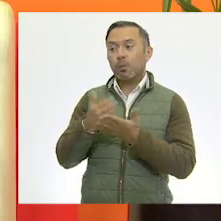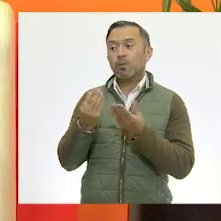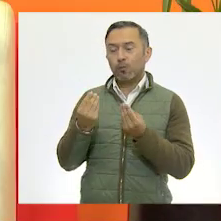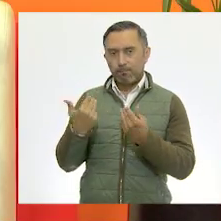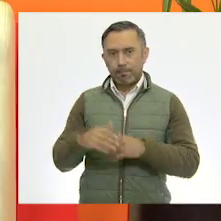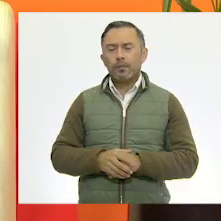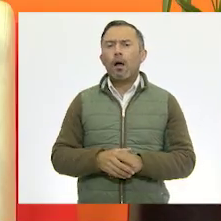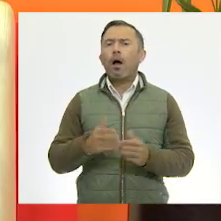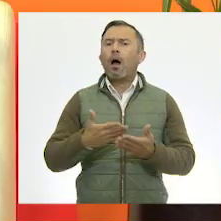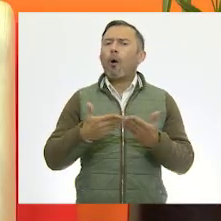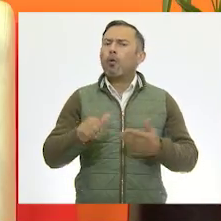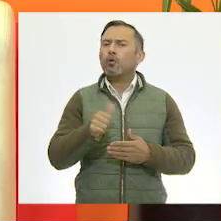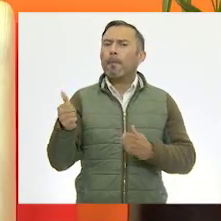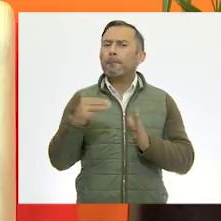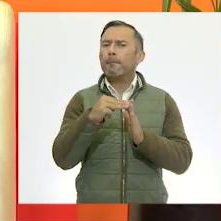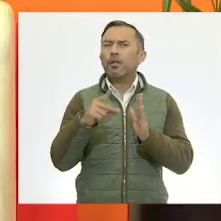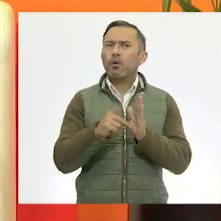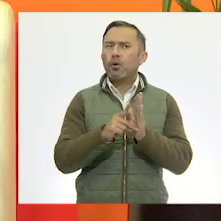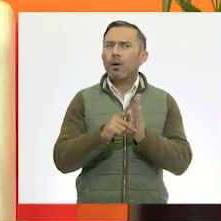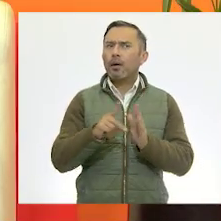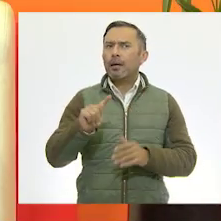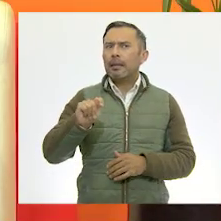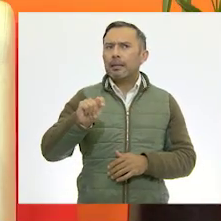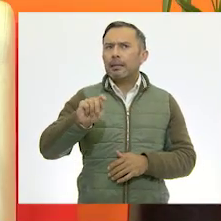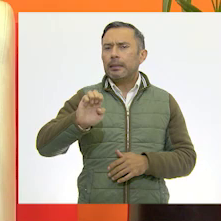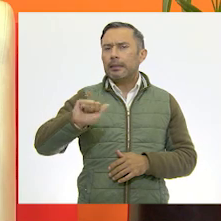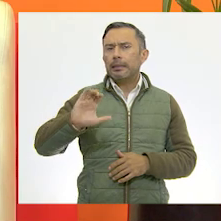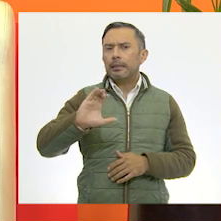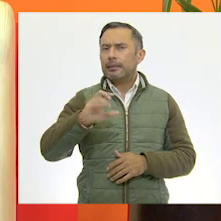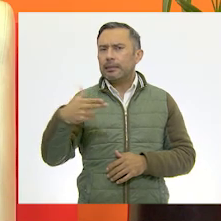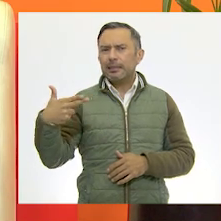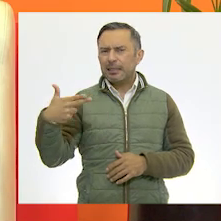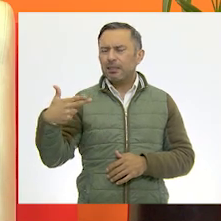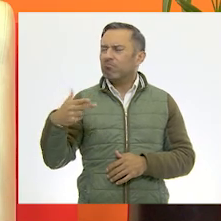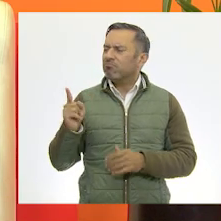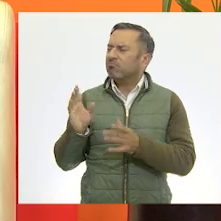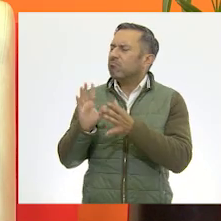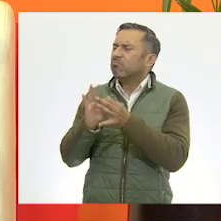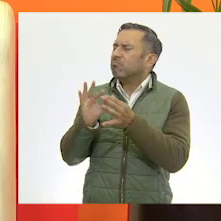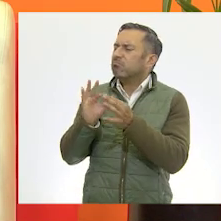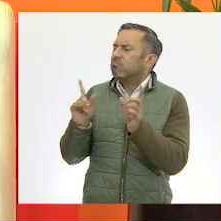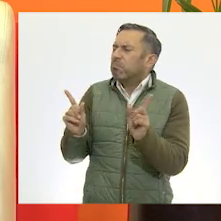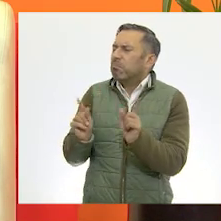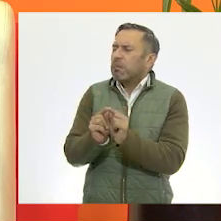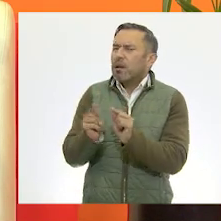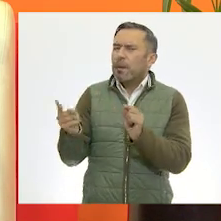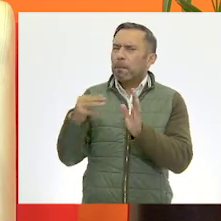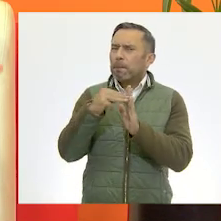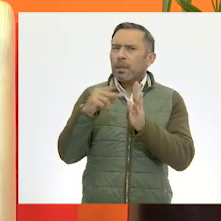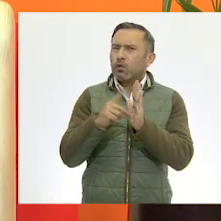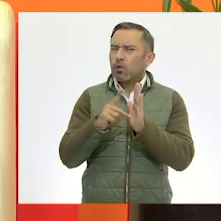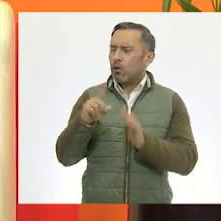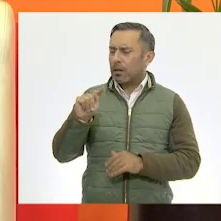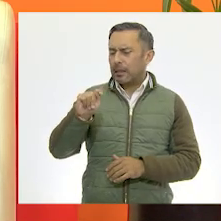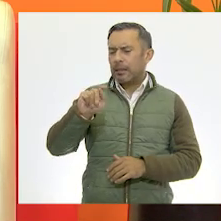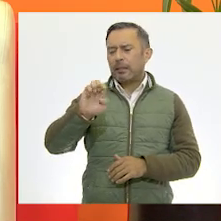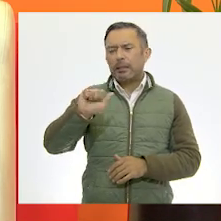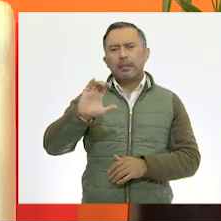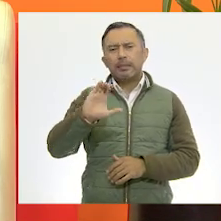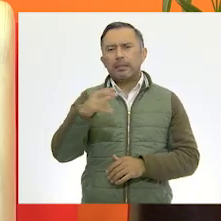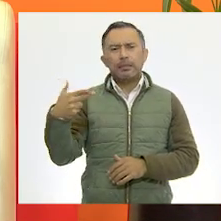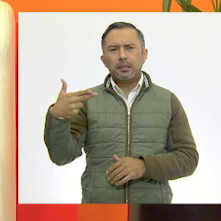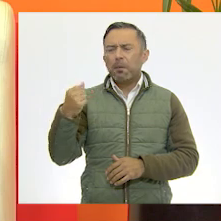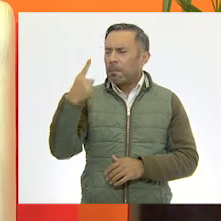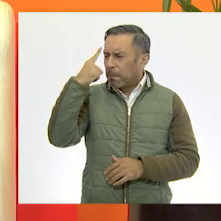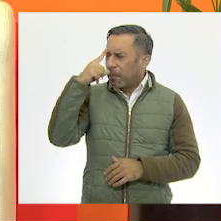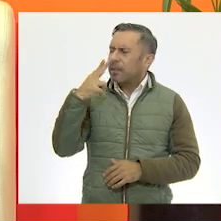el método TEACH. Claro. Si nos puedes contar brevemente qué es el método TEACH y cómo podrían utilizarlo en casa, por ejemplo,